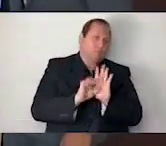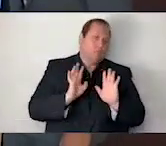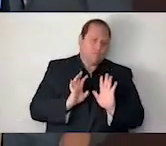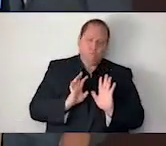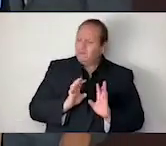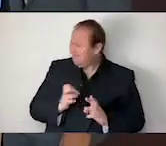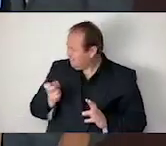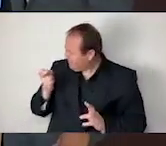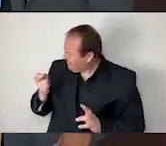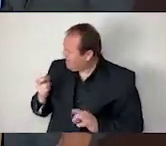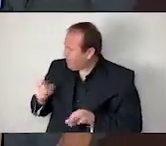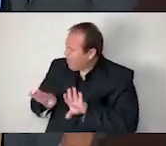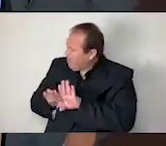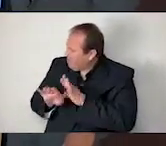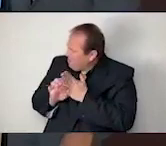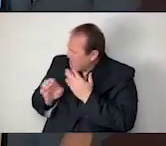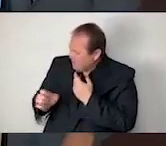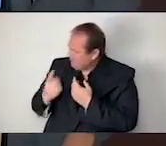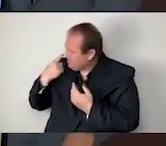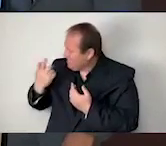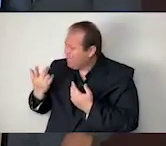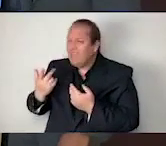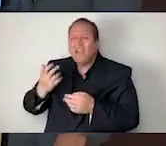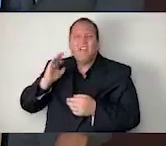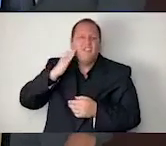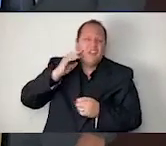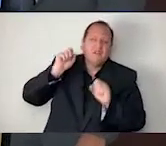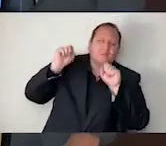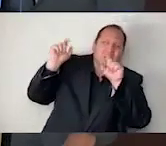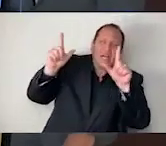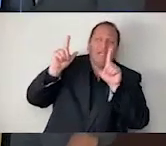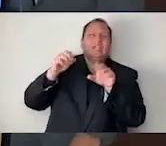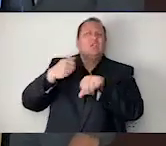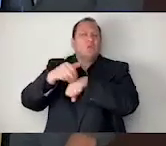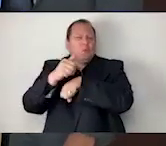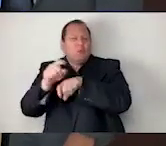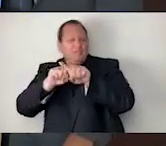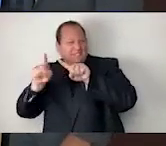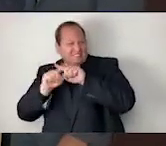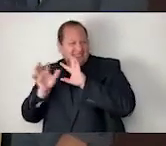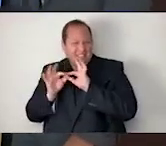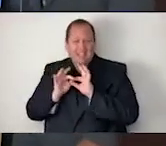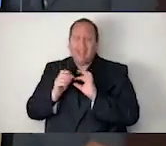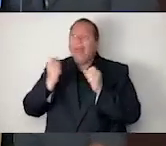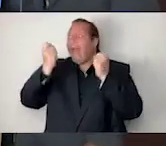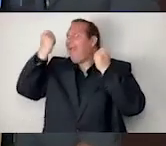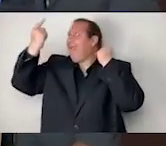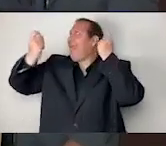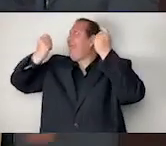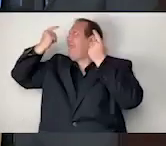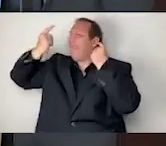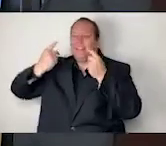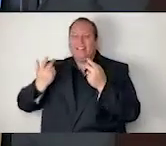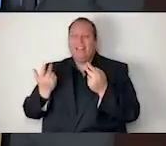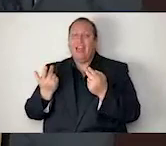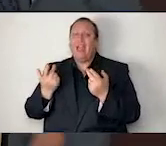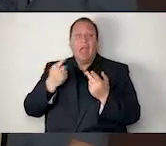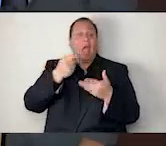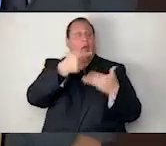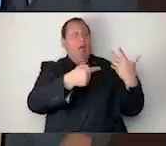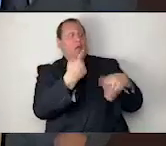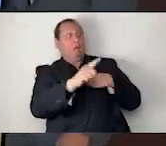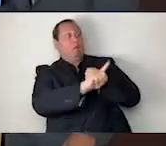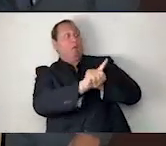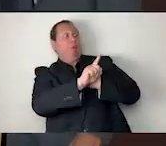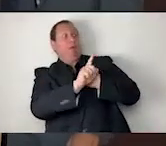inventando números básicamente queriendo ganar supuestamente una nota si igual es la verdad sobre eso la verdad la verdad de las cosas es que